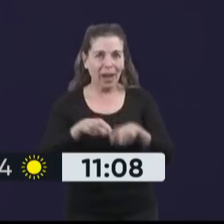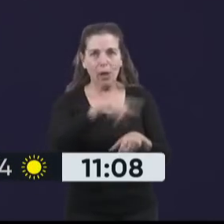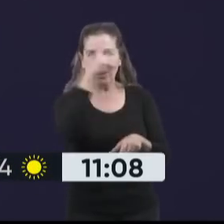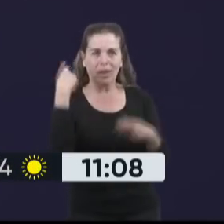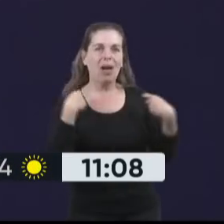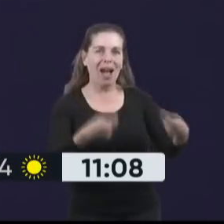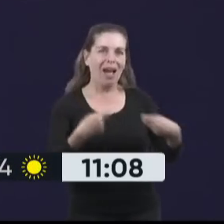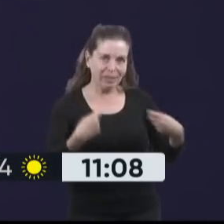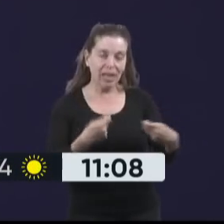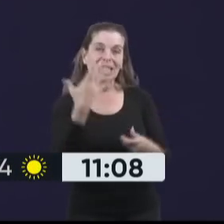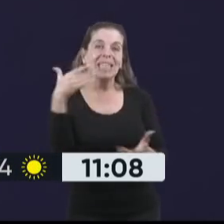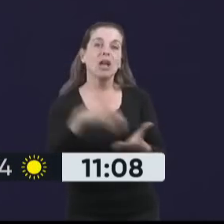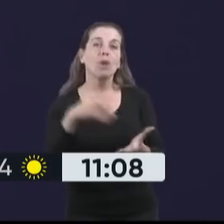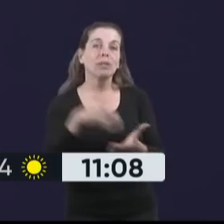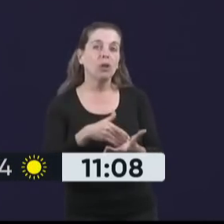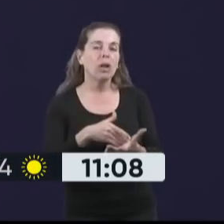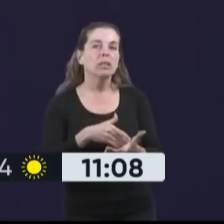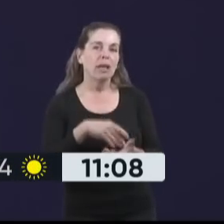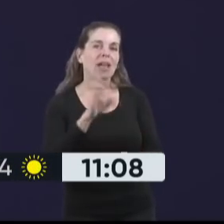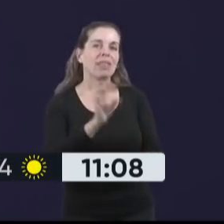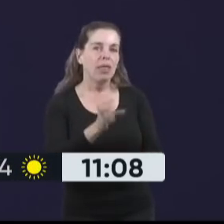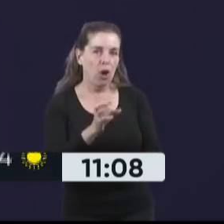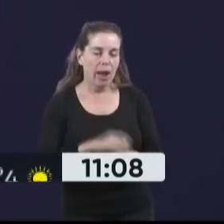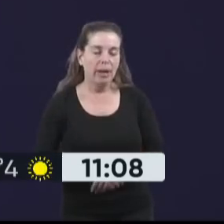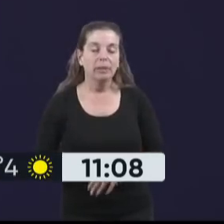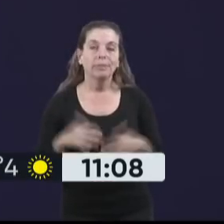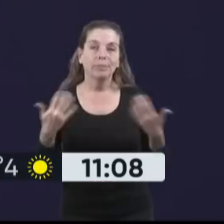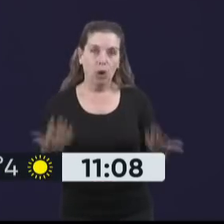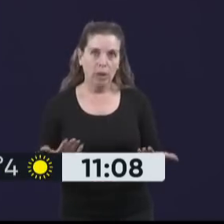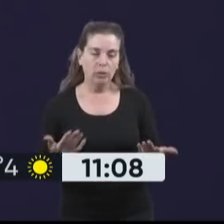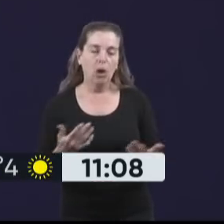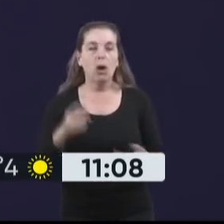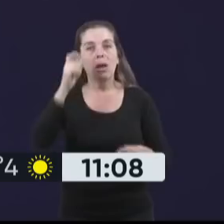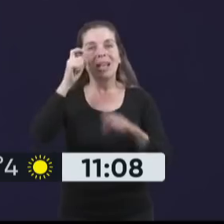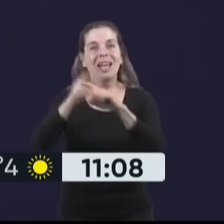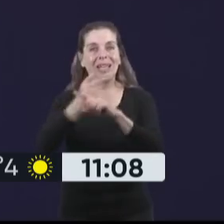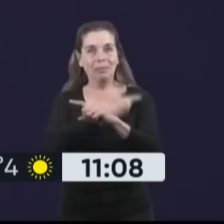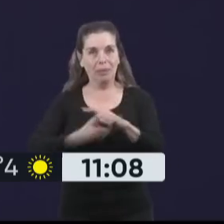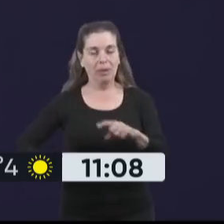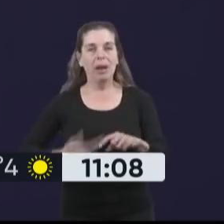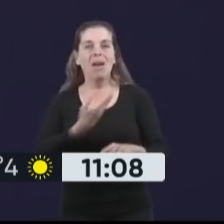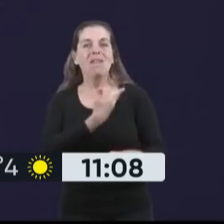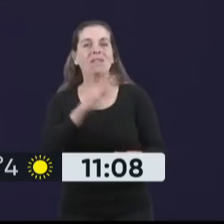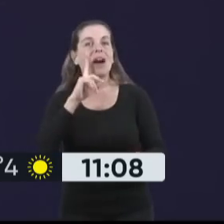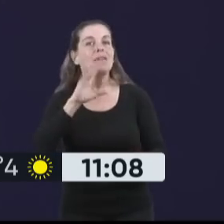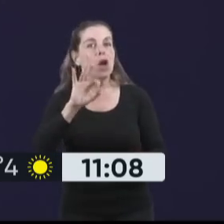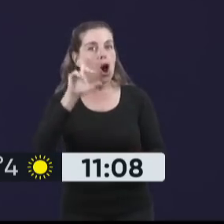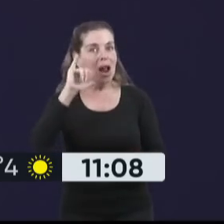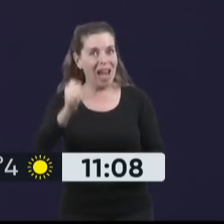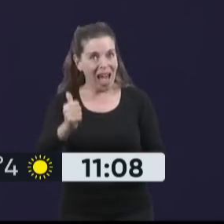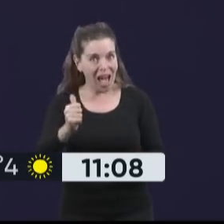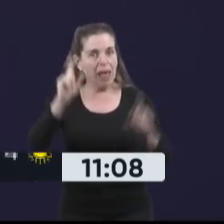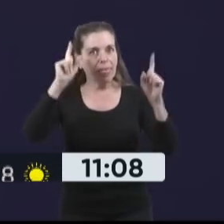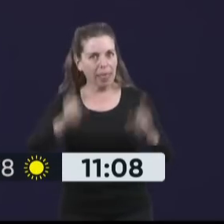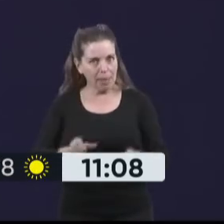$5 millones. Asimismo, la ex primera dama Fabiola Yáñez llevó a cabo